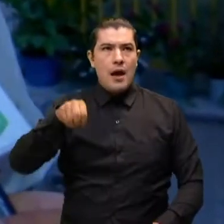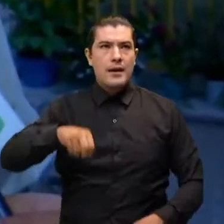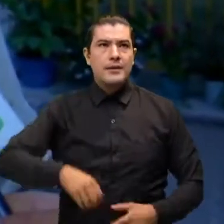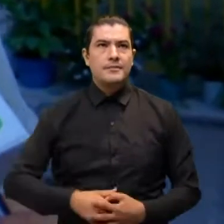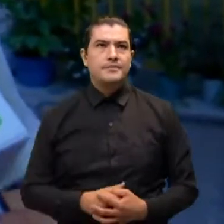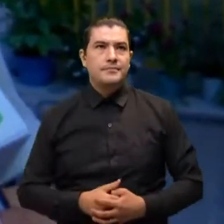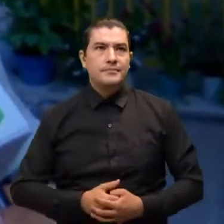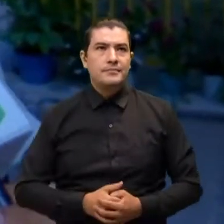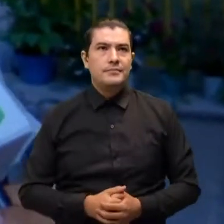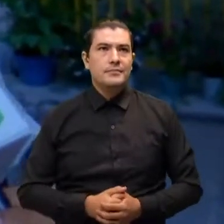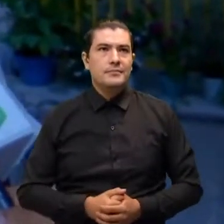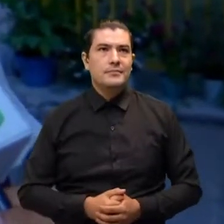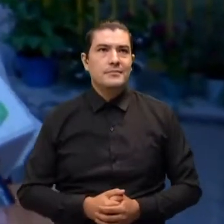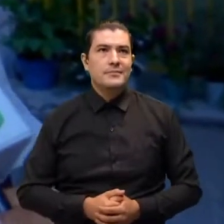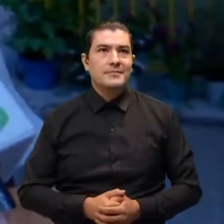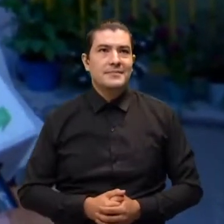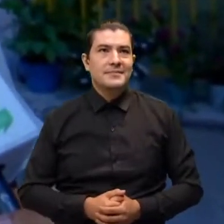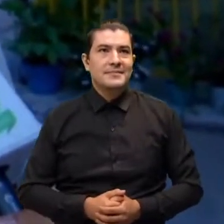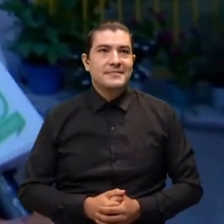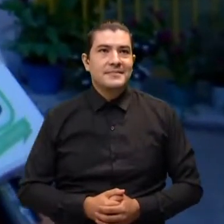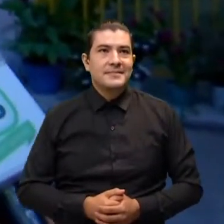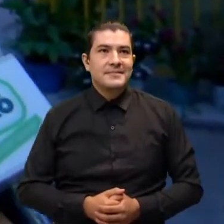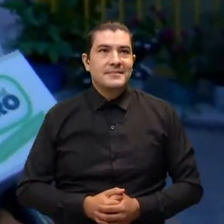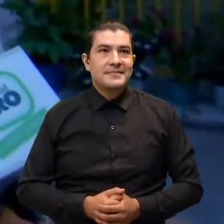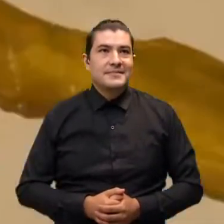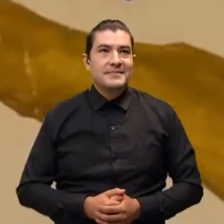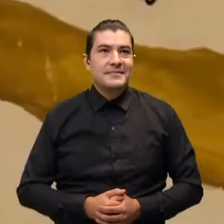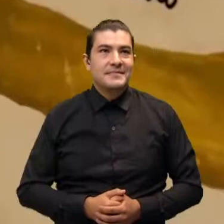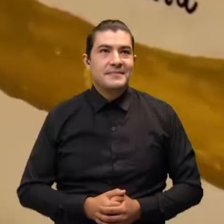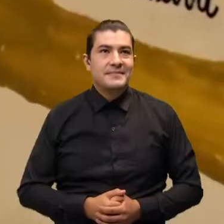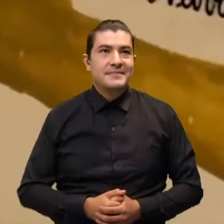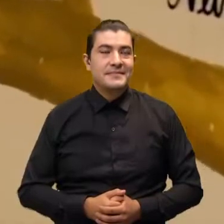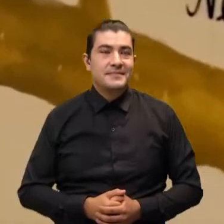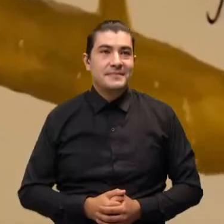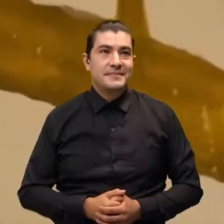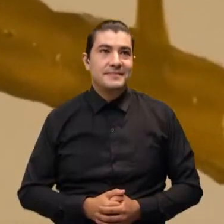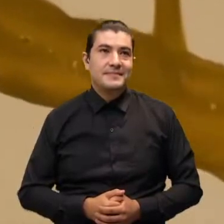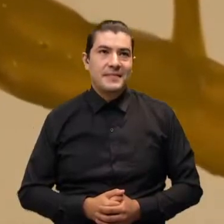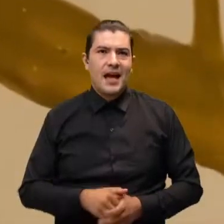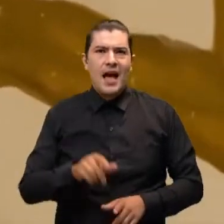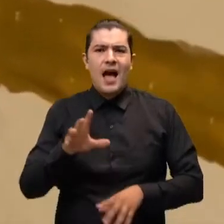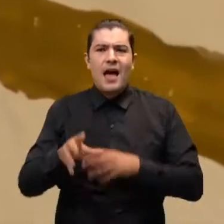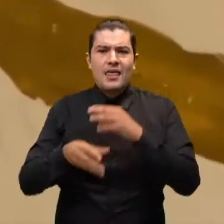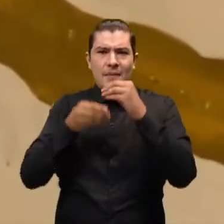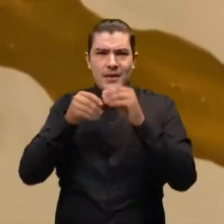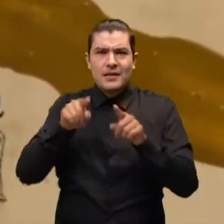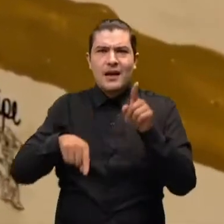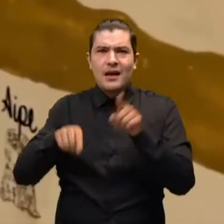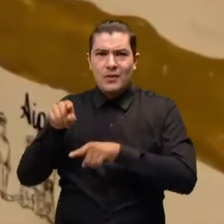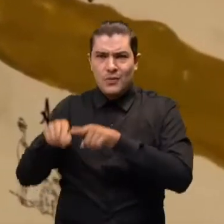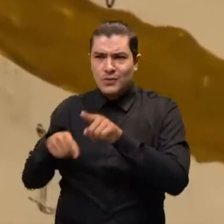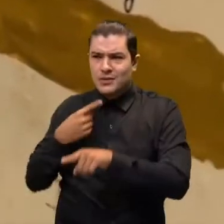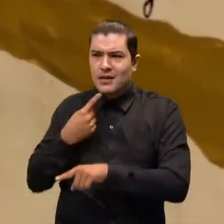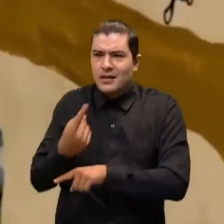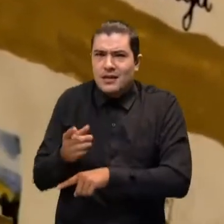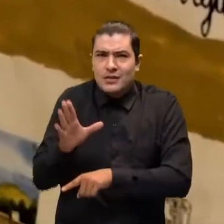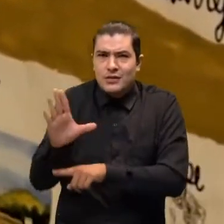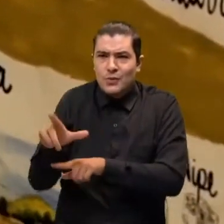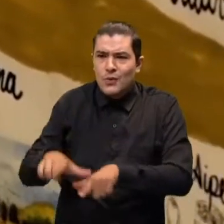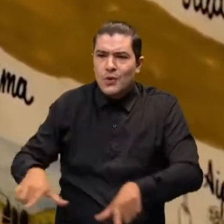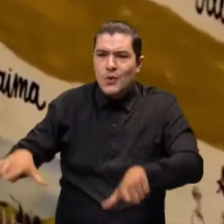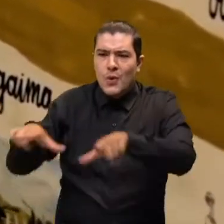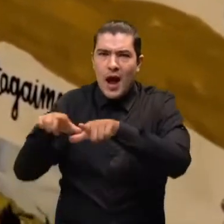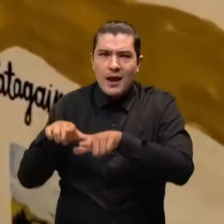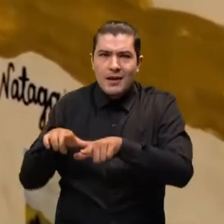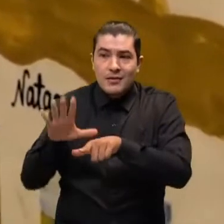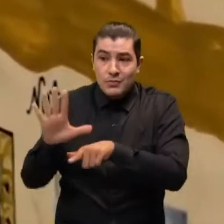con él para que a ver que me ayude. Es un gran amigo. Además cuentan algunos que Honda fue el último puerto del libertador Simón Bolívar